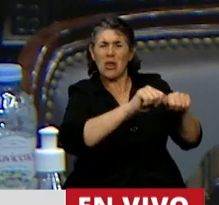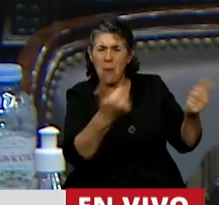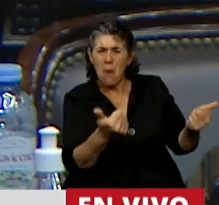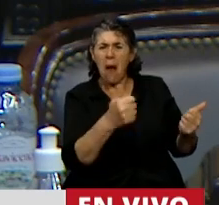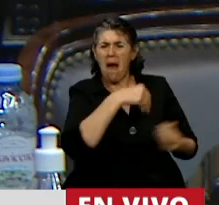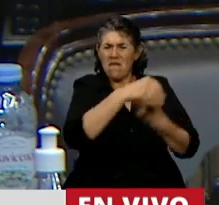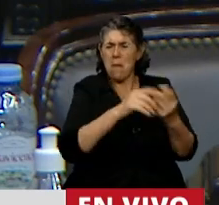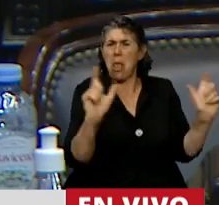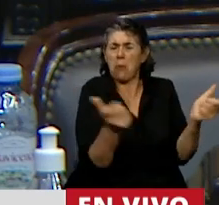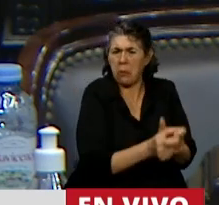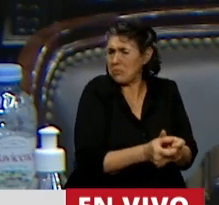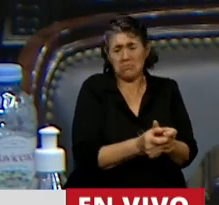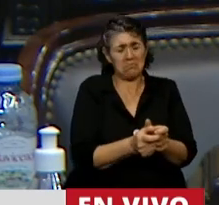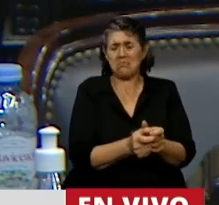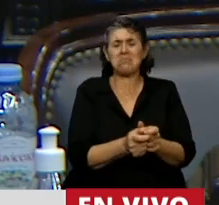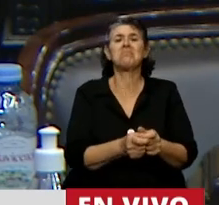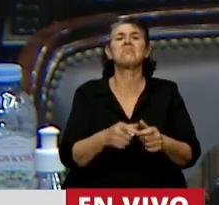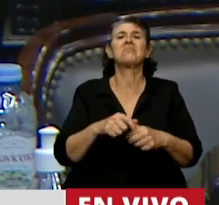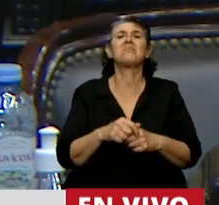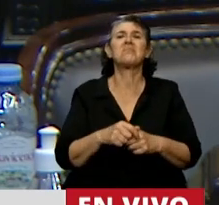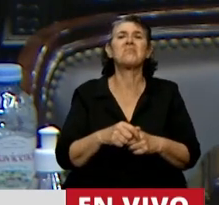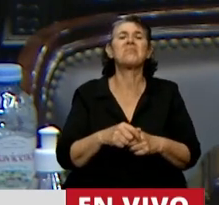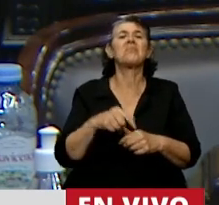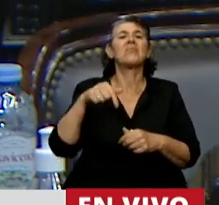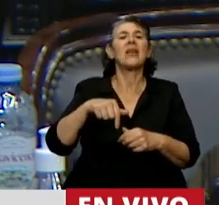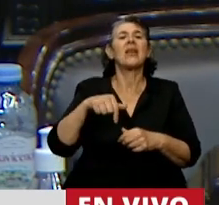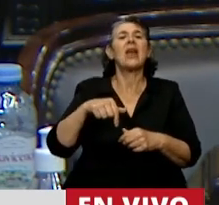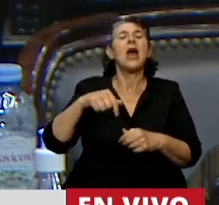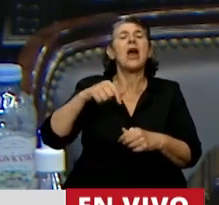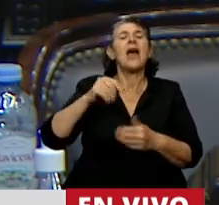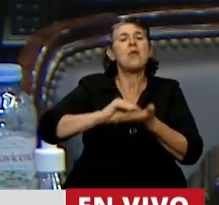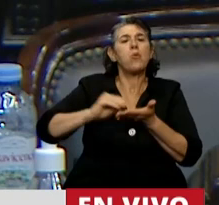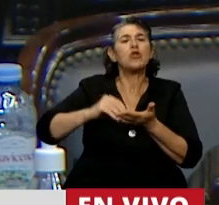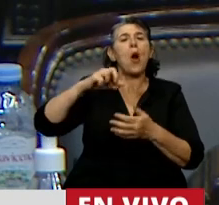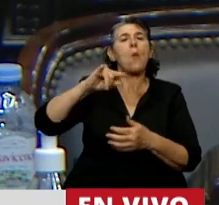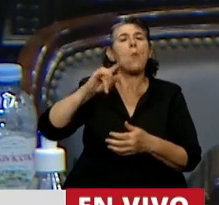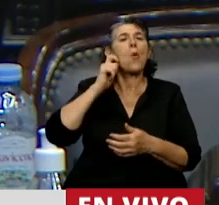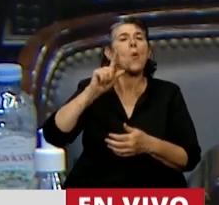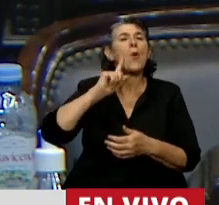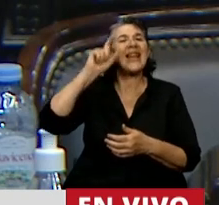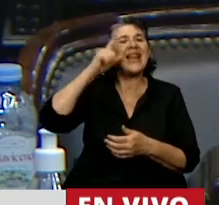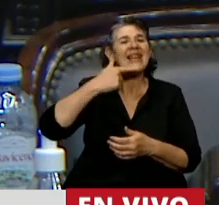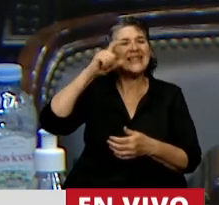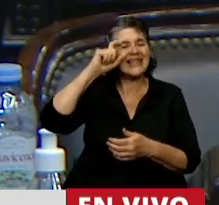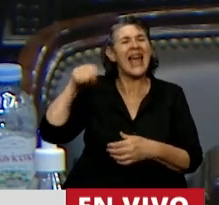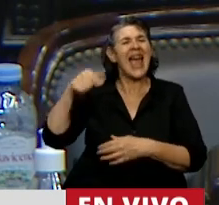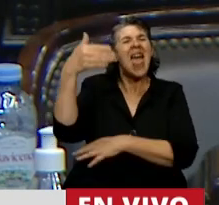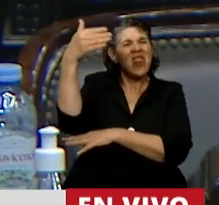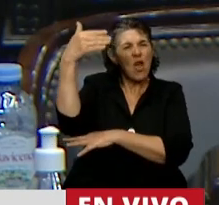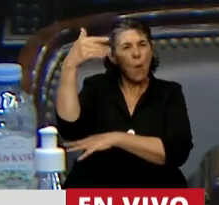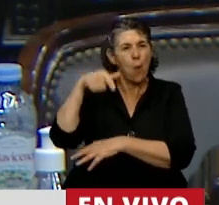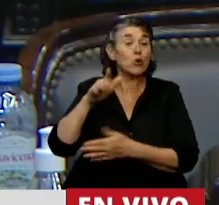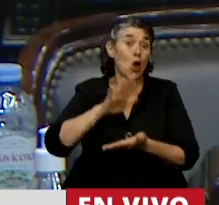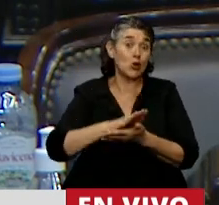en donde el presidente de este cuerpo bajó, el diputado Juan Carlos Pugliese, a dar su discurso en esa ley